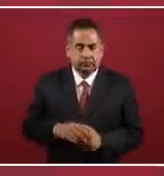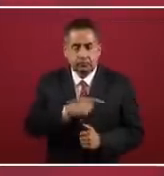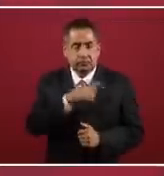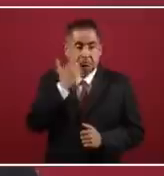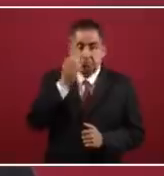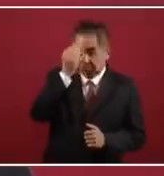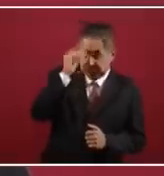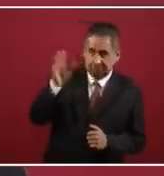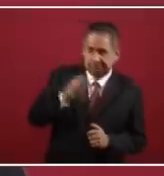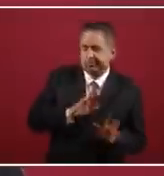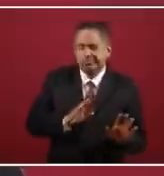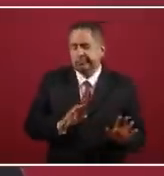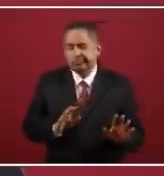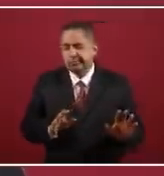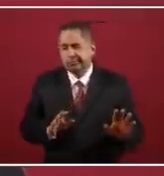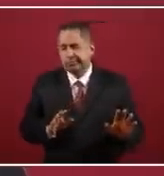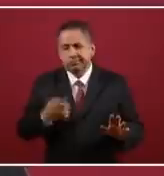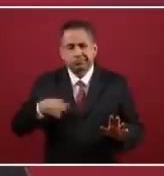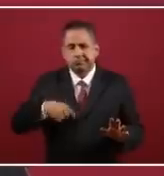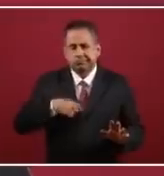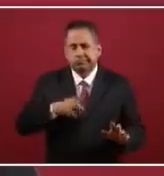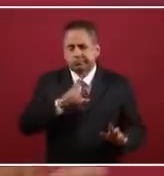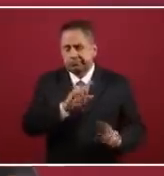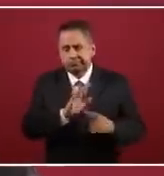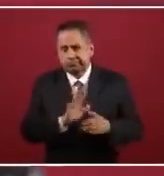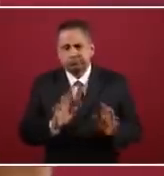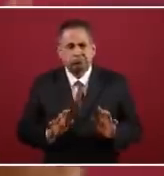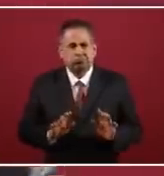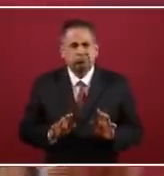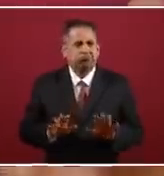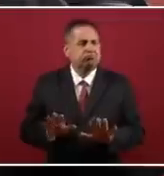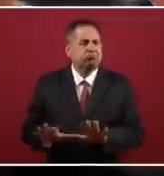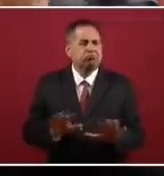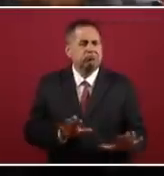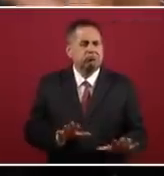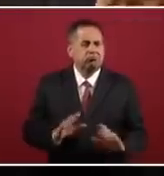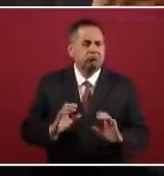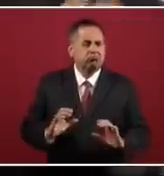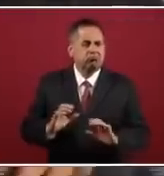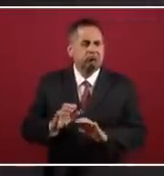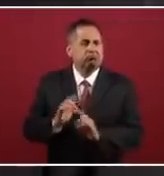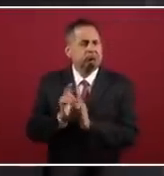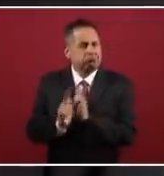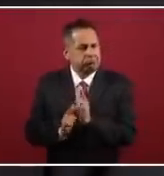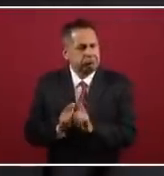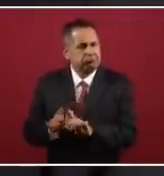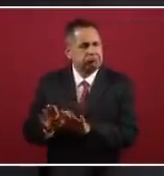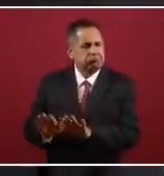proyectar acerca de nosotros. Entonces, despacio,